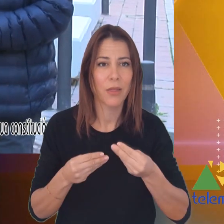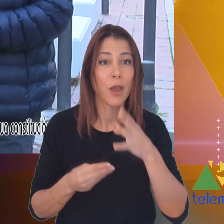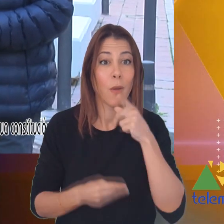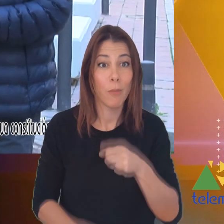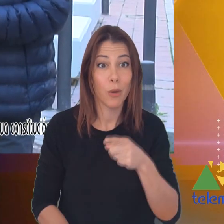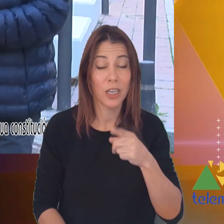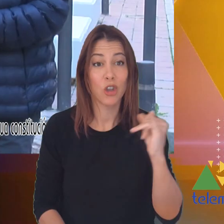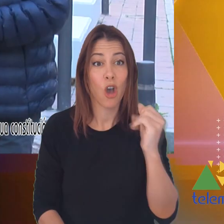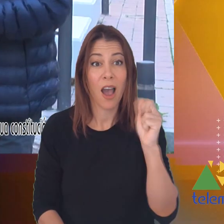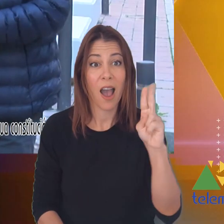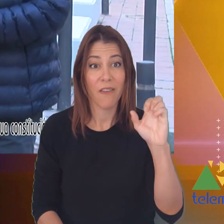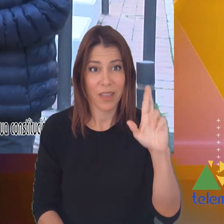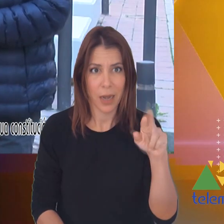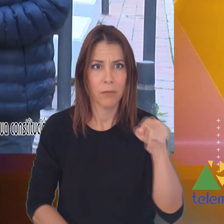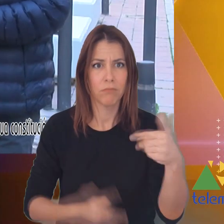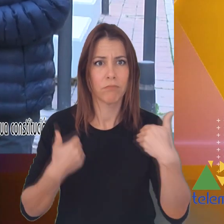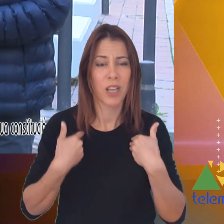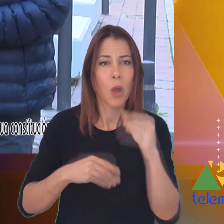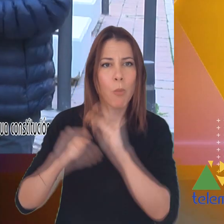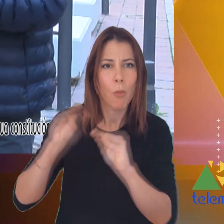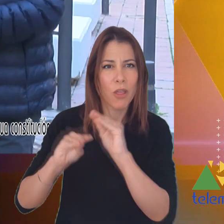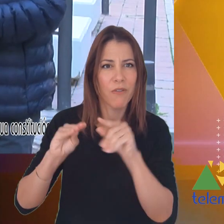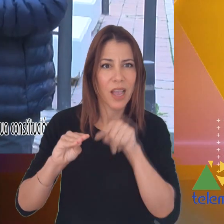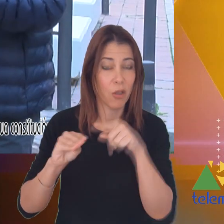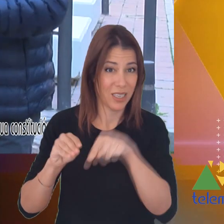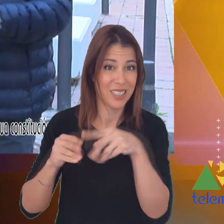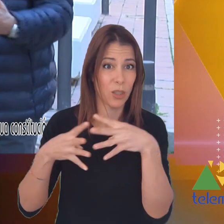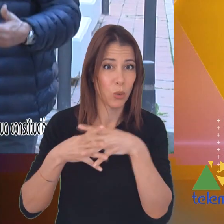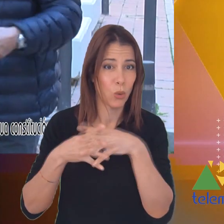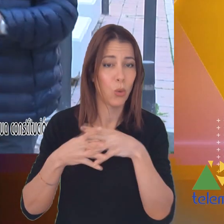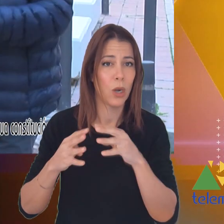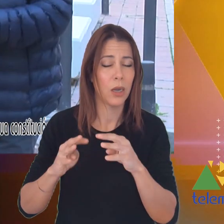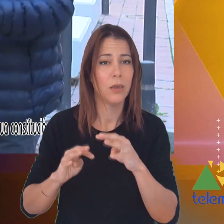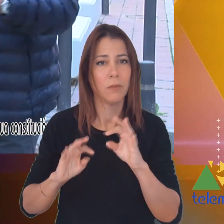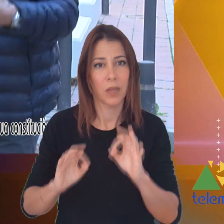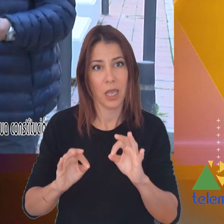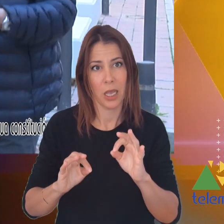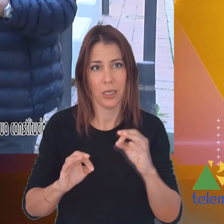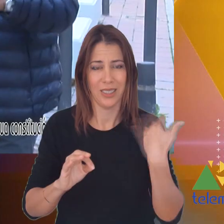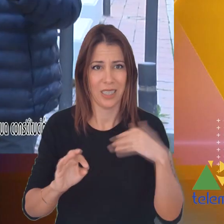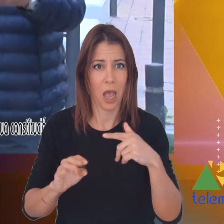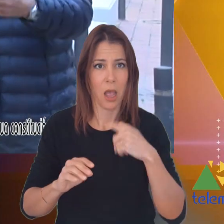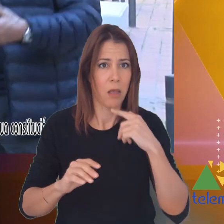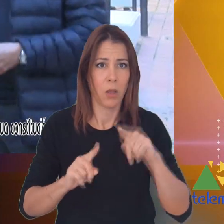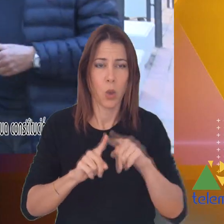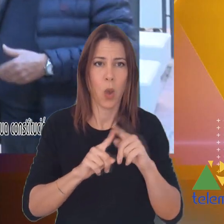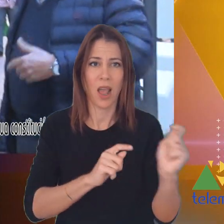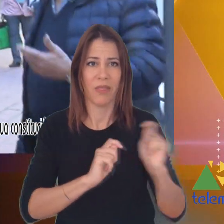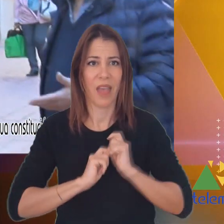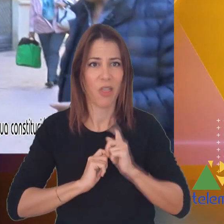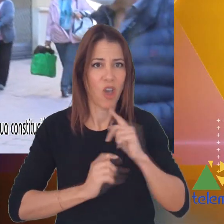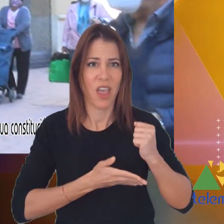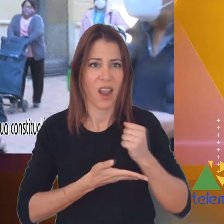Javier de Burgos es el encargado de modificar esa estructura que teníamos heredada de siglos anteriores